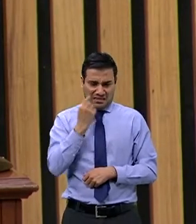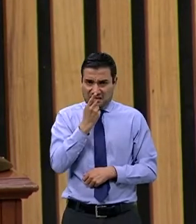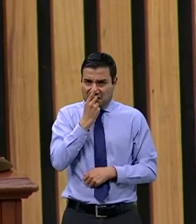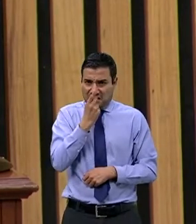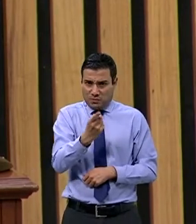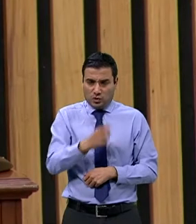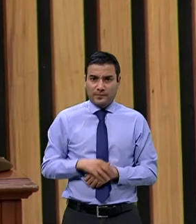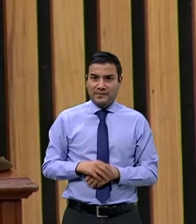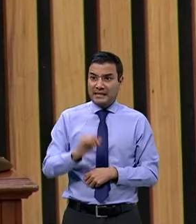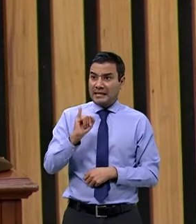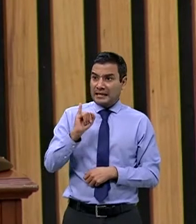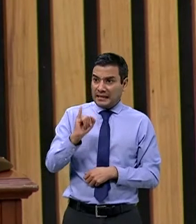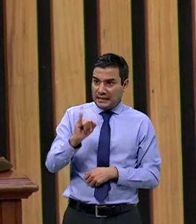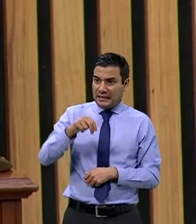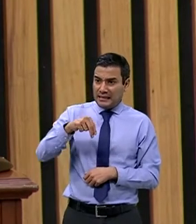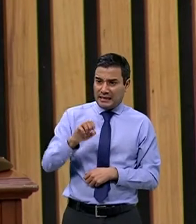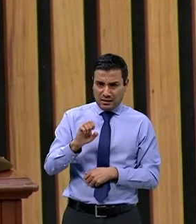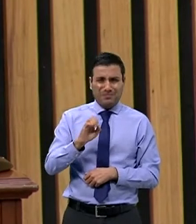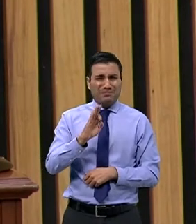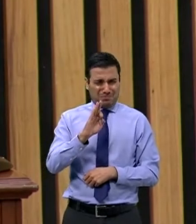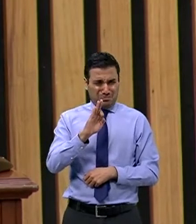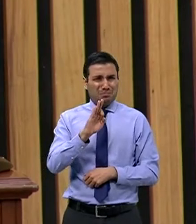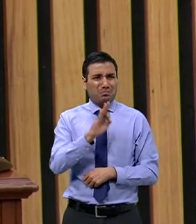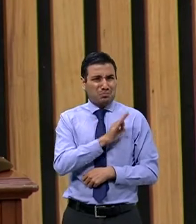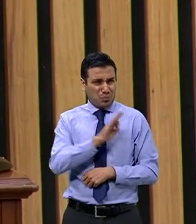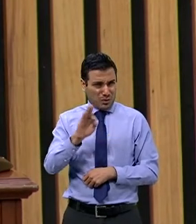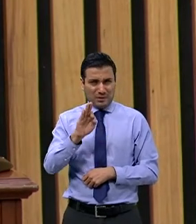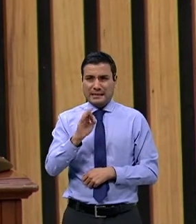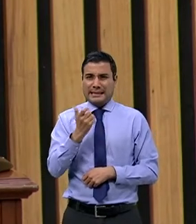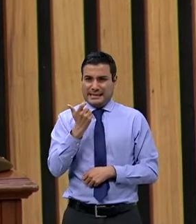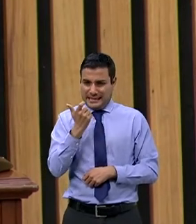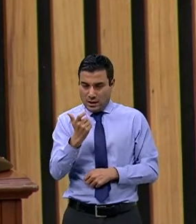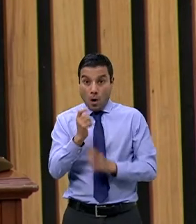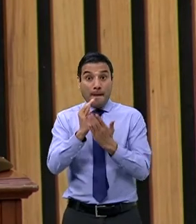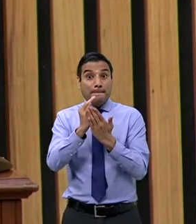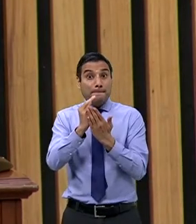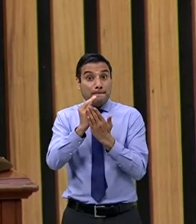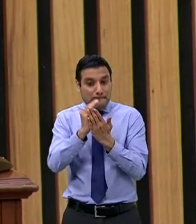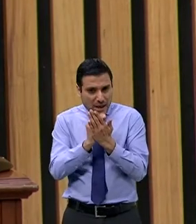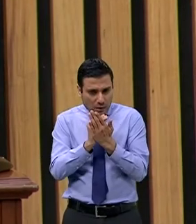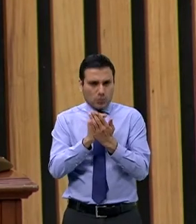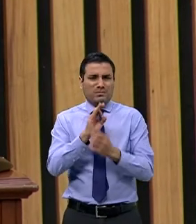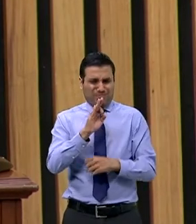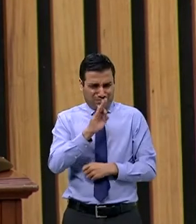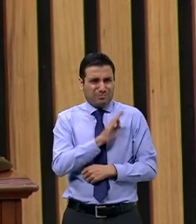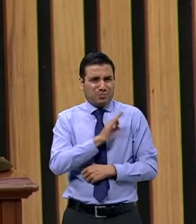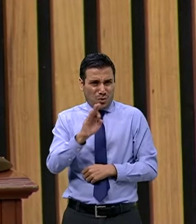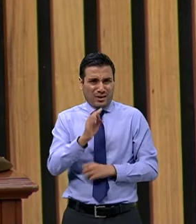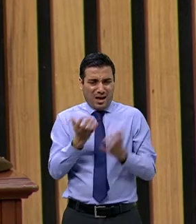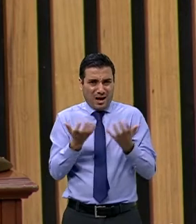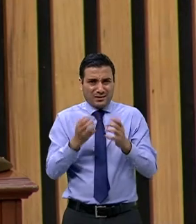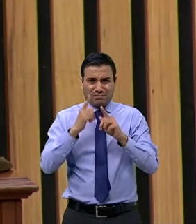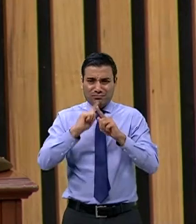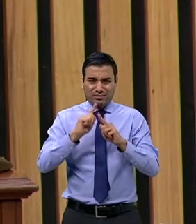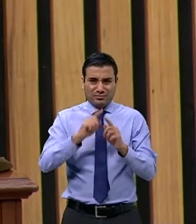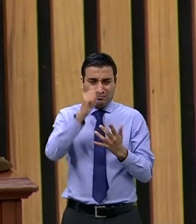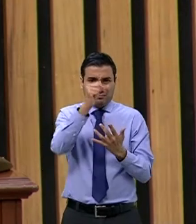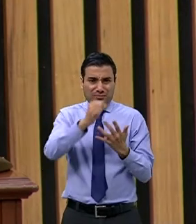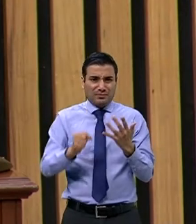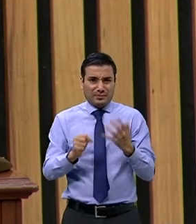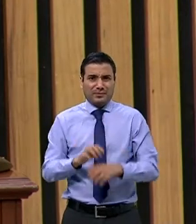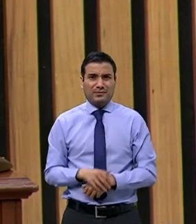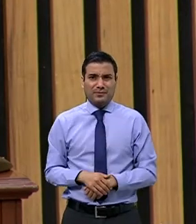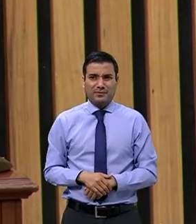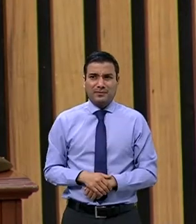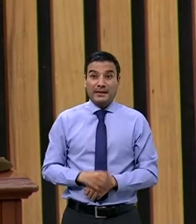este instituto puede funcionar y trabajar con menos realizaron una consulta a pesar de los recortes se los